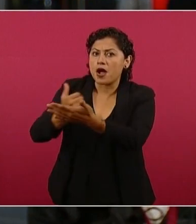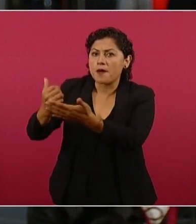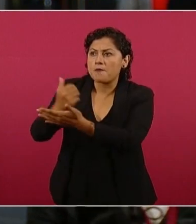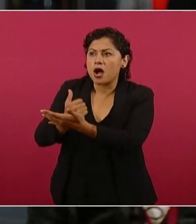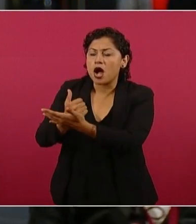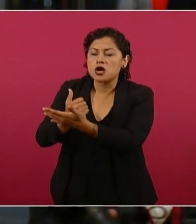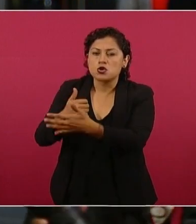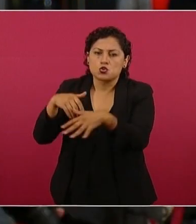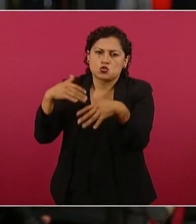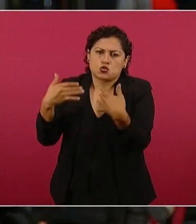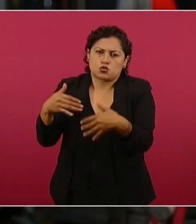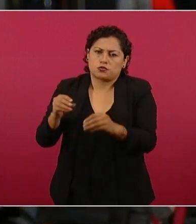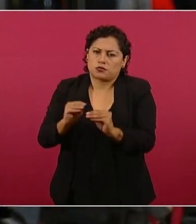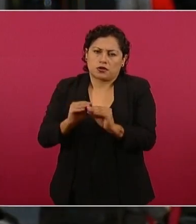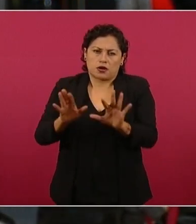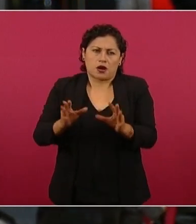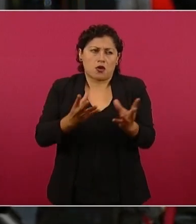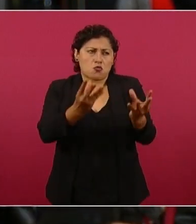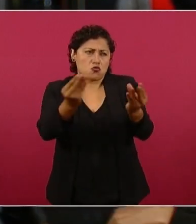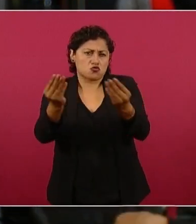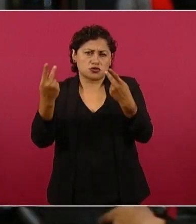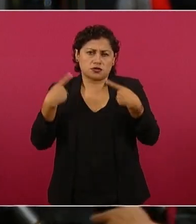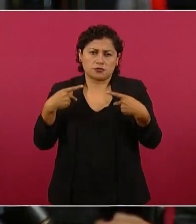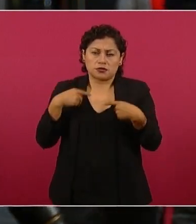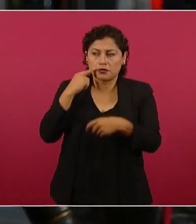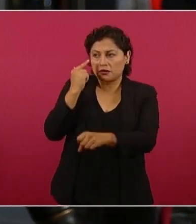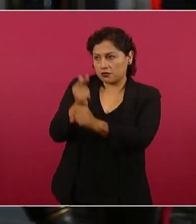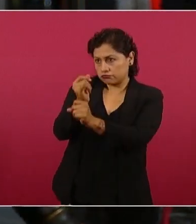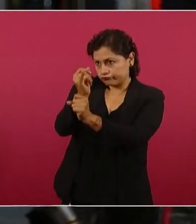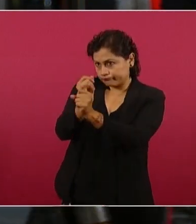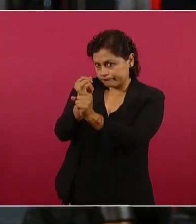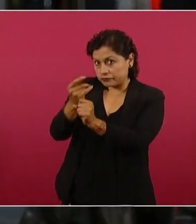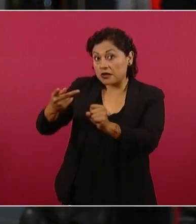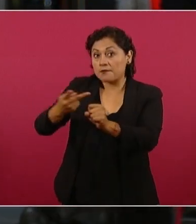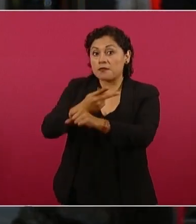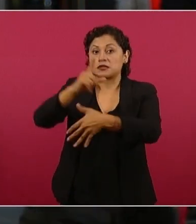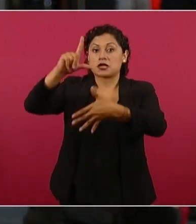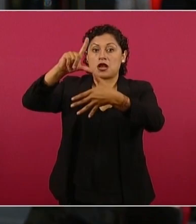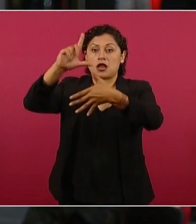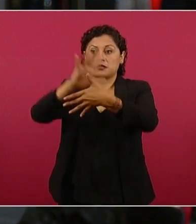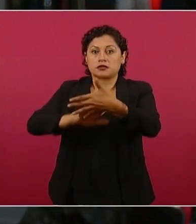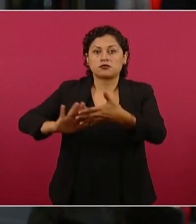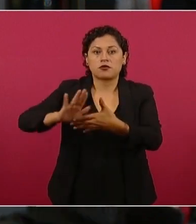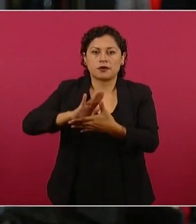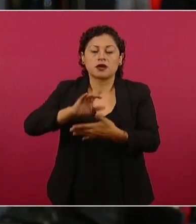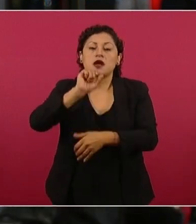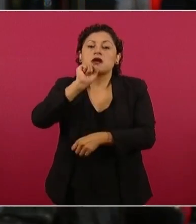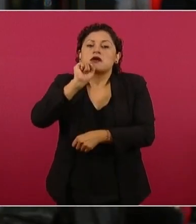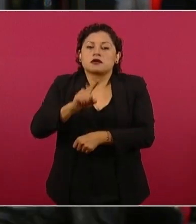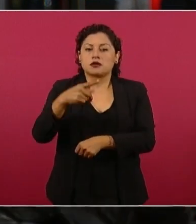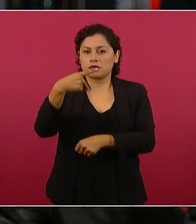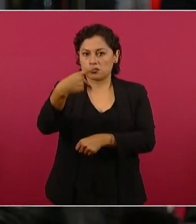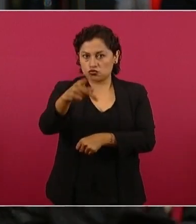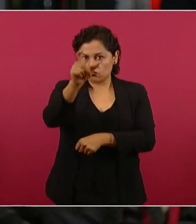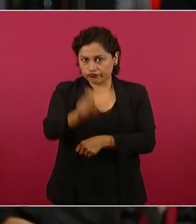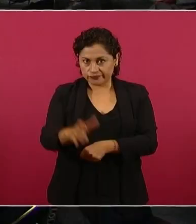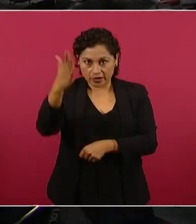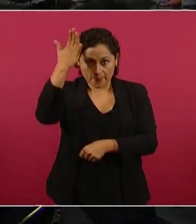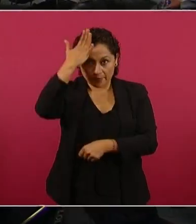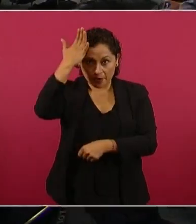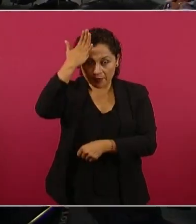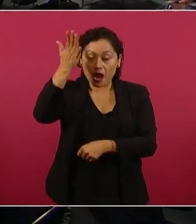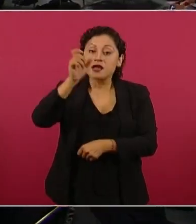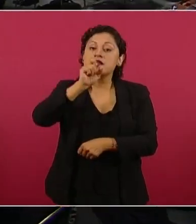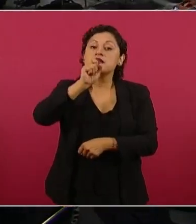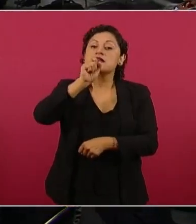varios análisis, varios aspectos de lo que se está viviendo en Latinoamérica. El liderazgo que usted tiene, incluso la influencia que se